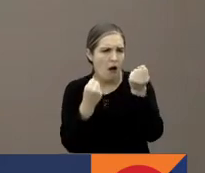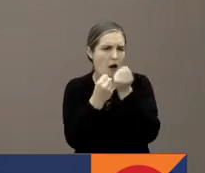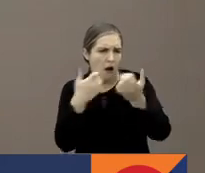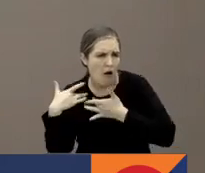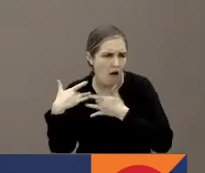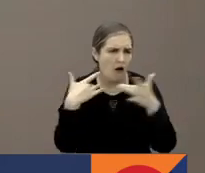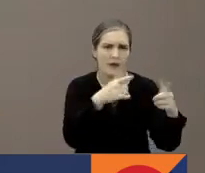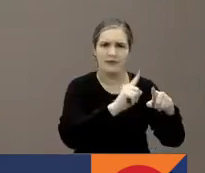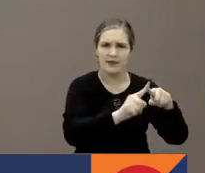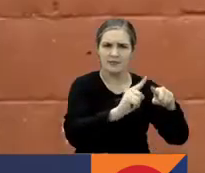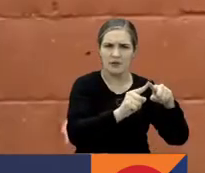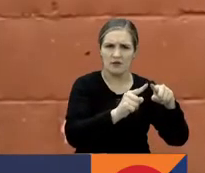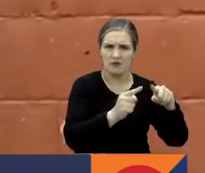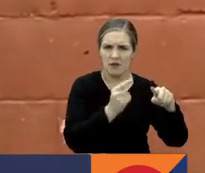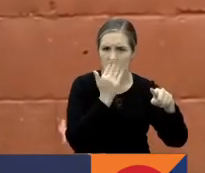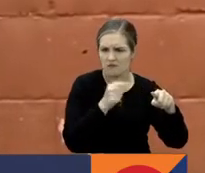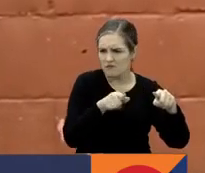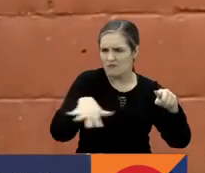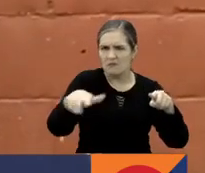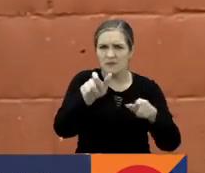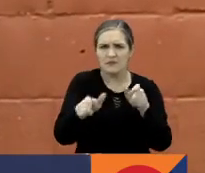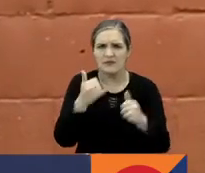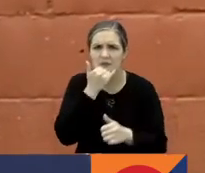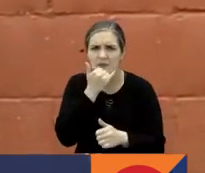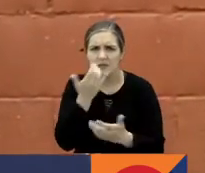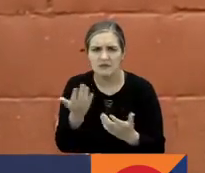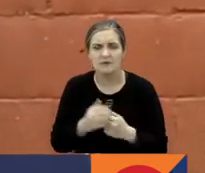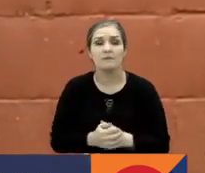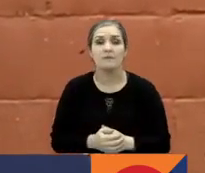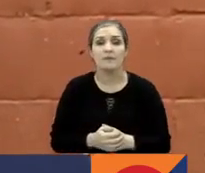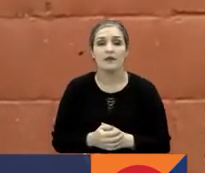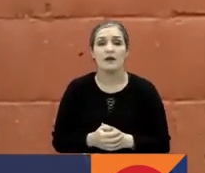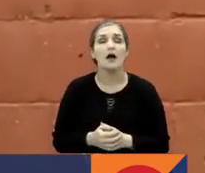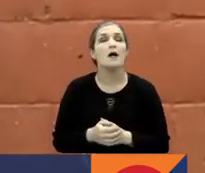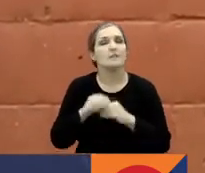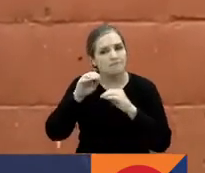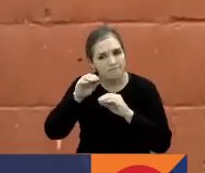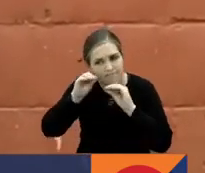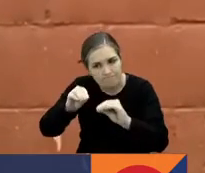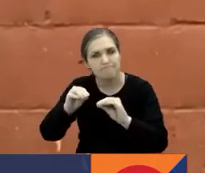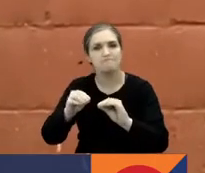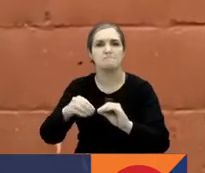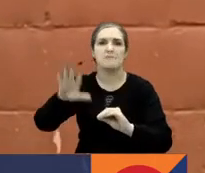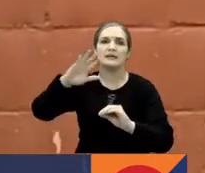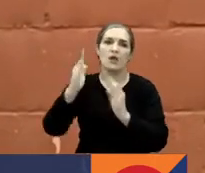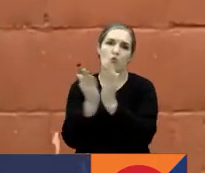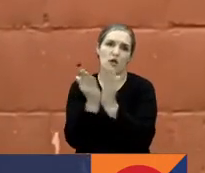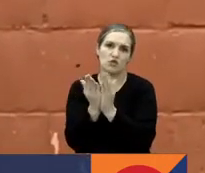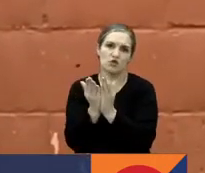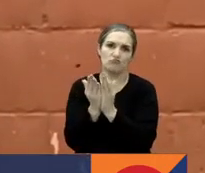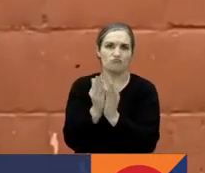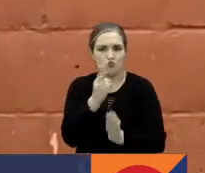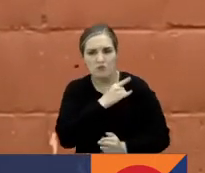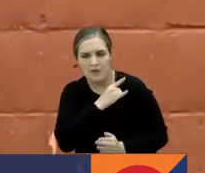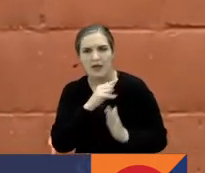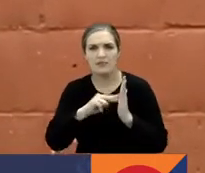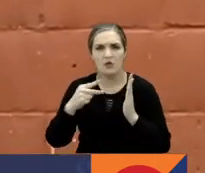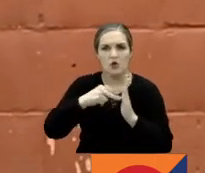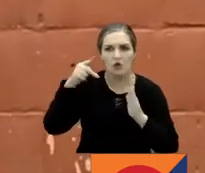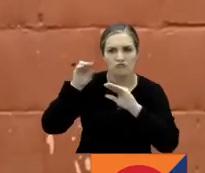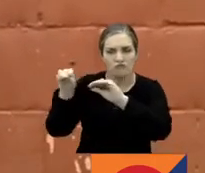necesidades básicas de los ciudadanos. Realmente estoy de acuerdo con la educación superior, más jóvenes estudiando, la reactivación económica a través de las